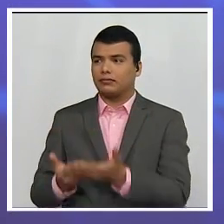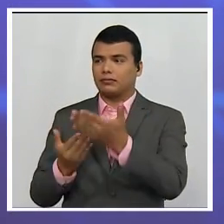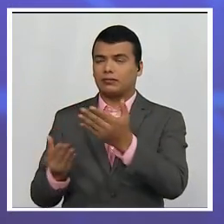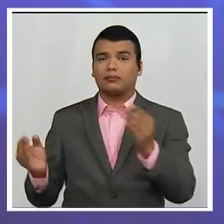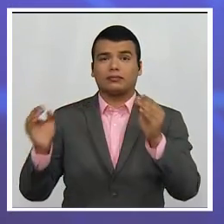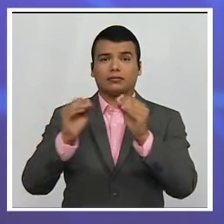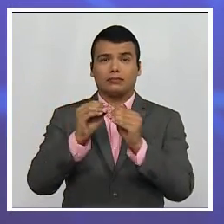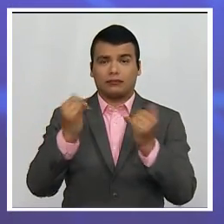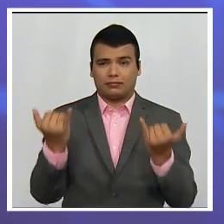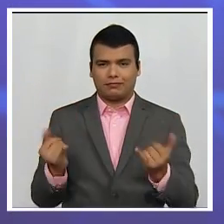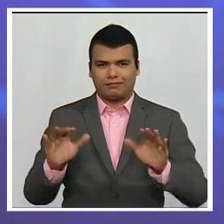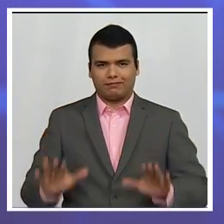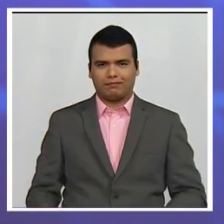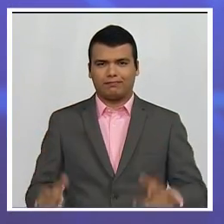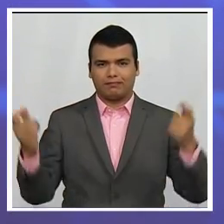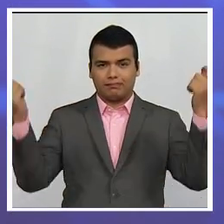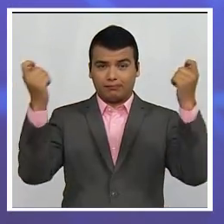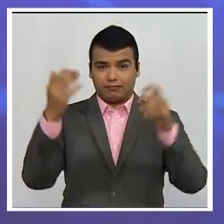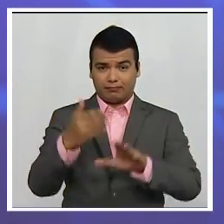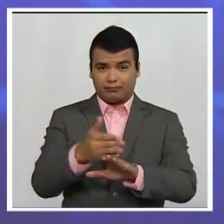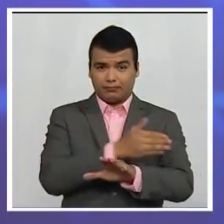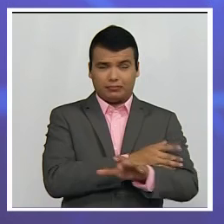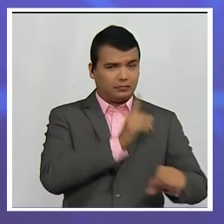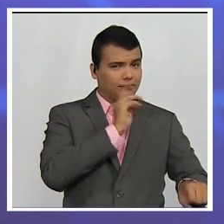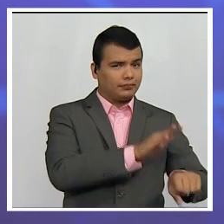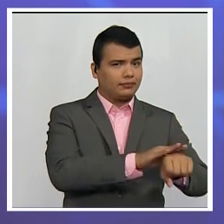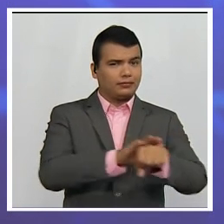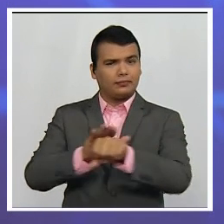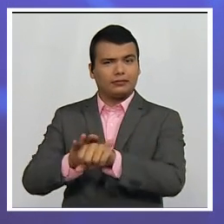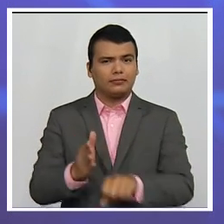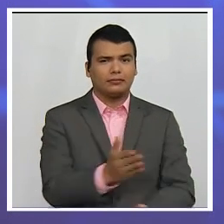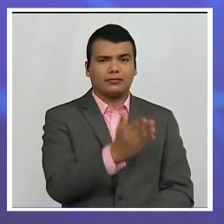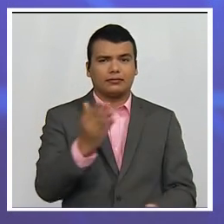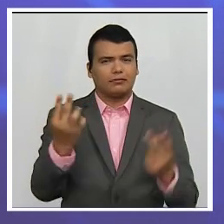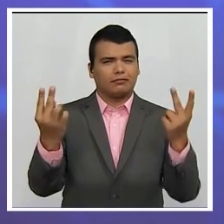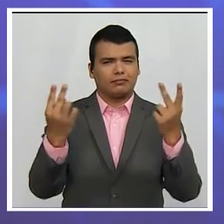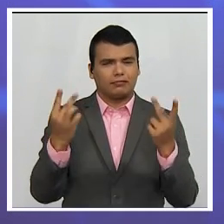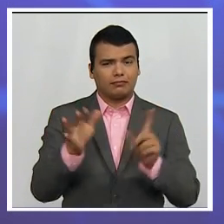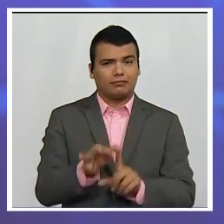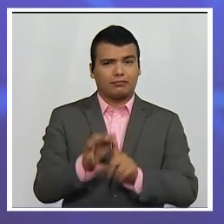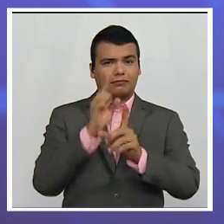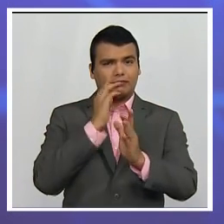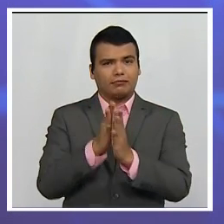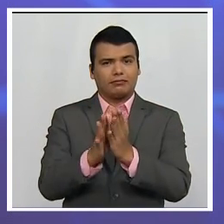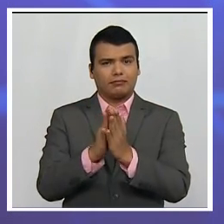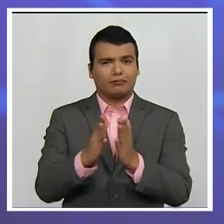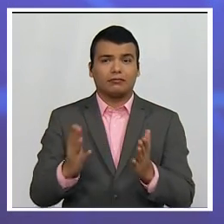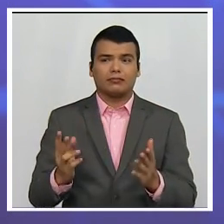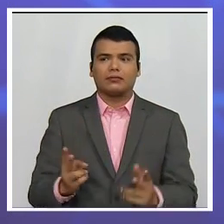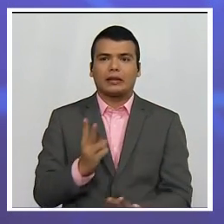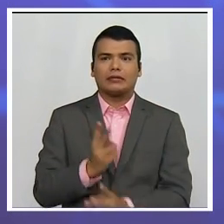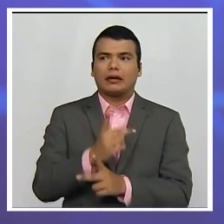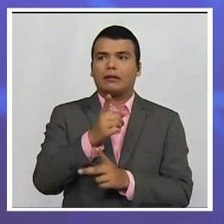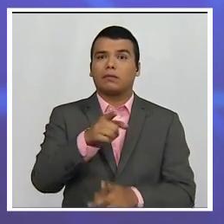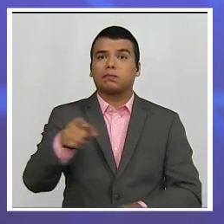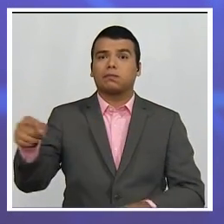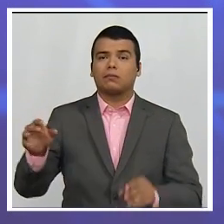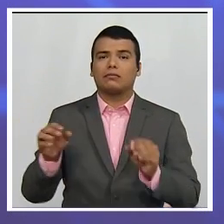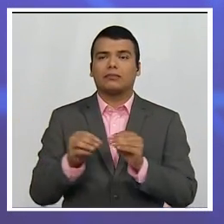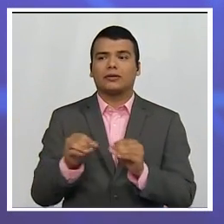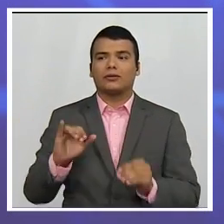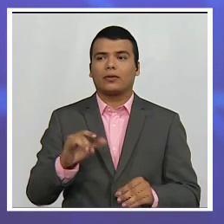vamos a una pausa pero antes les reiteramos la invitación a nuestros especiales la serie especial sobre ruedas y el jueves